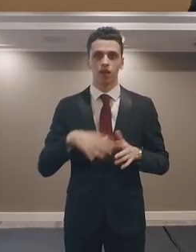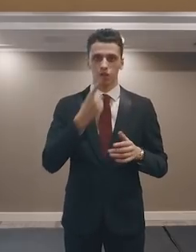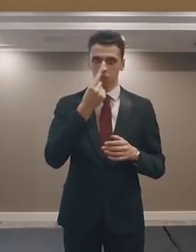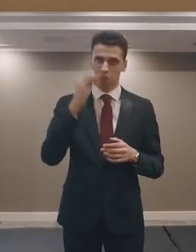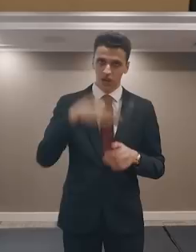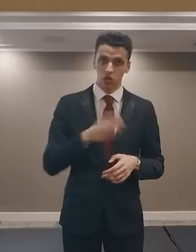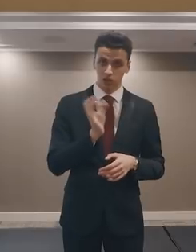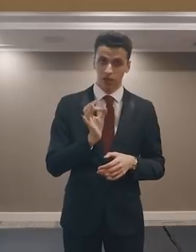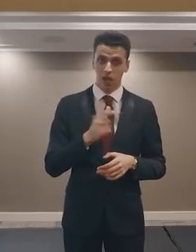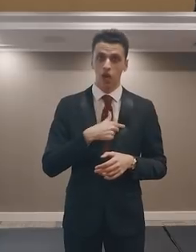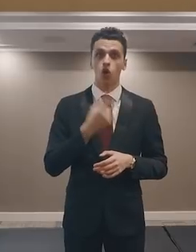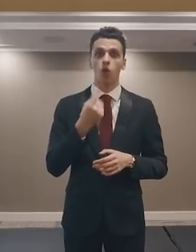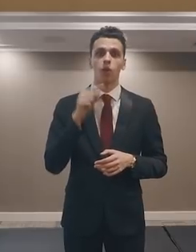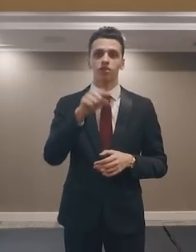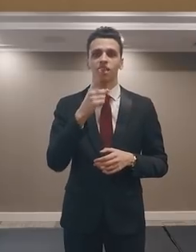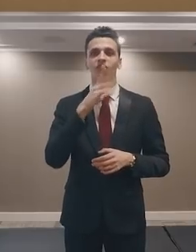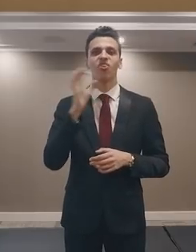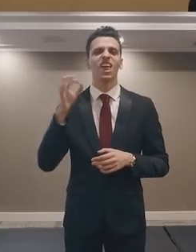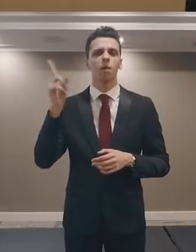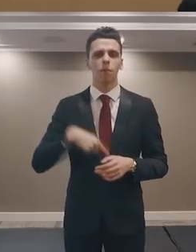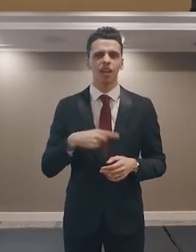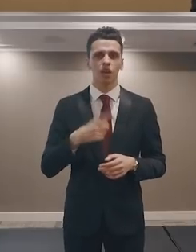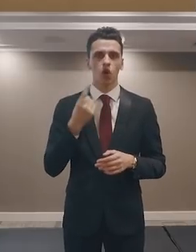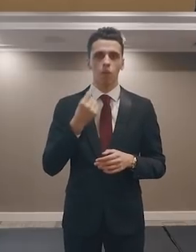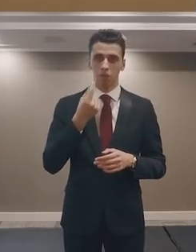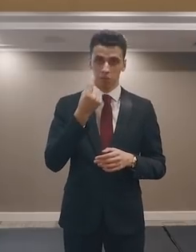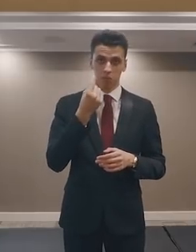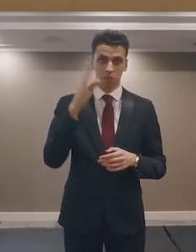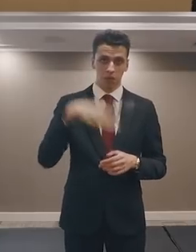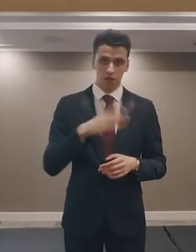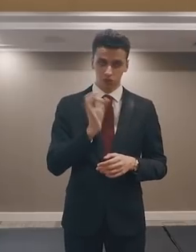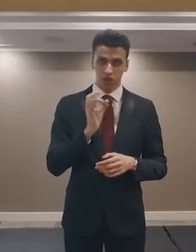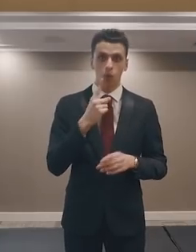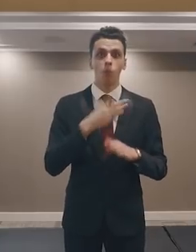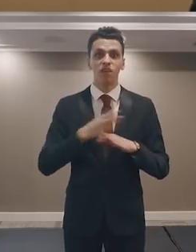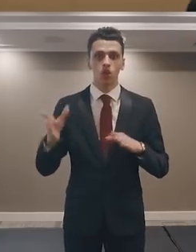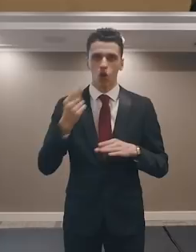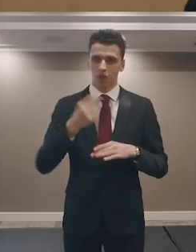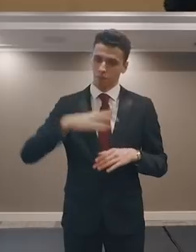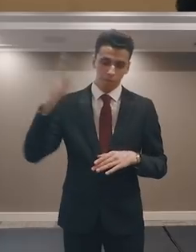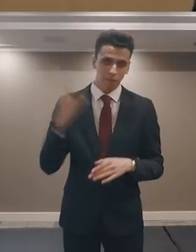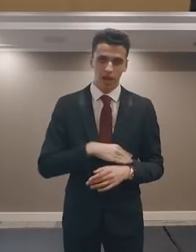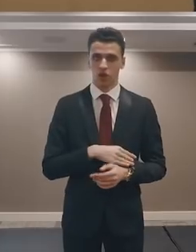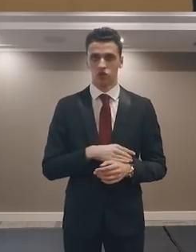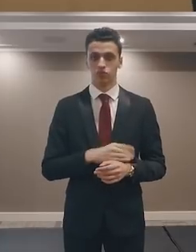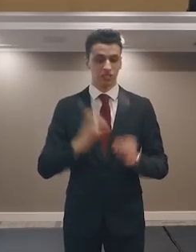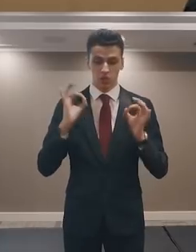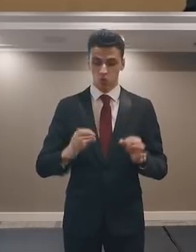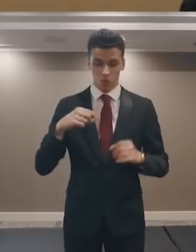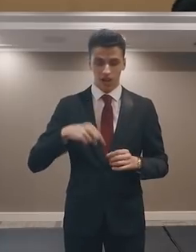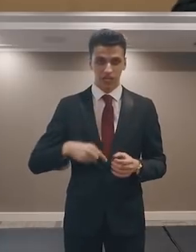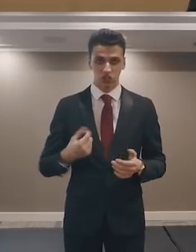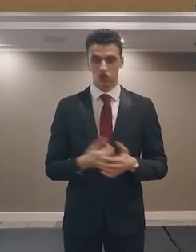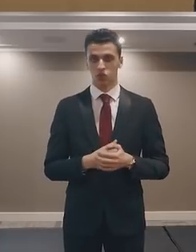compras 100 mil te haría mejor precio si me compras un millón que pasa te sigo bajando el precio porque porque me aseguras tanta facturación tanto